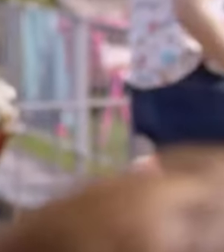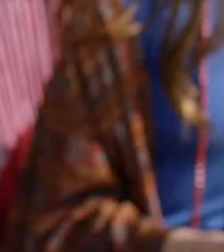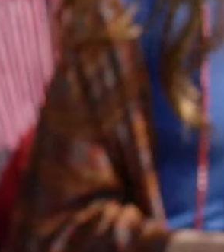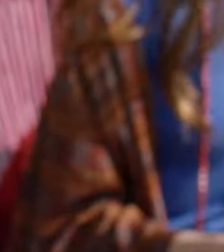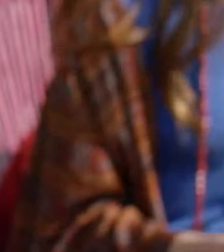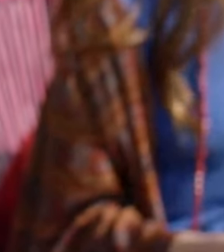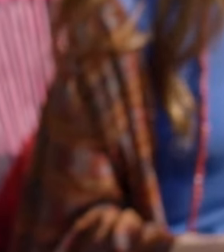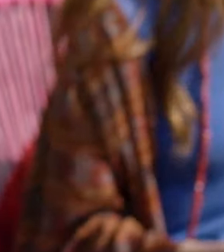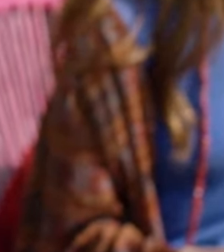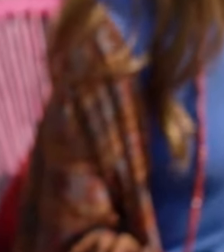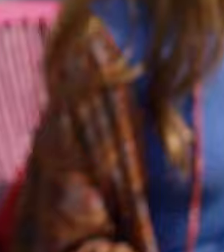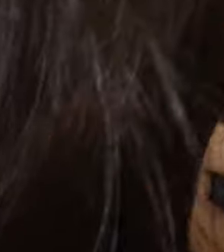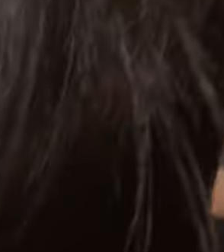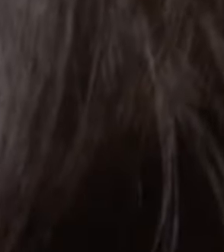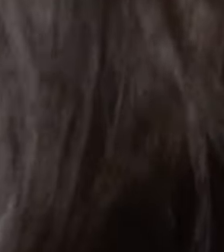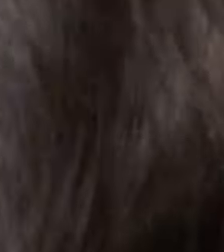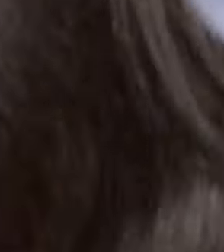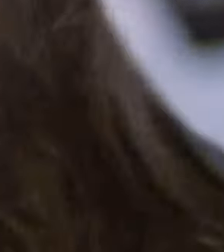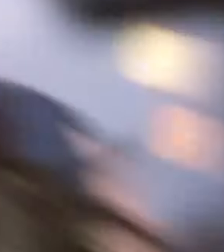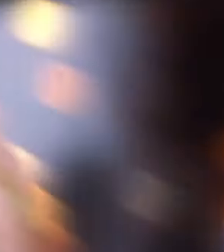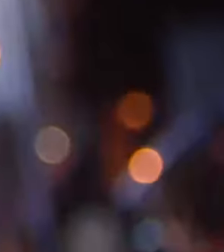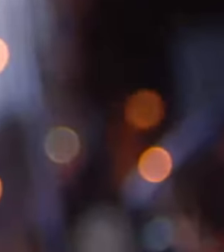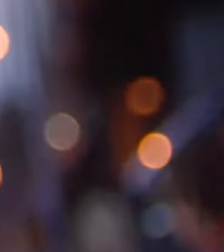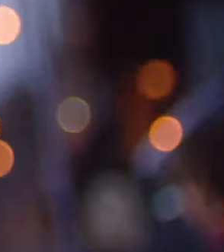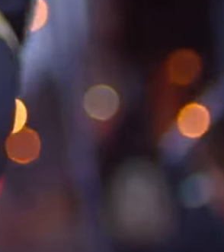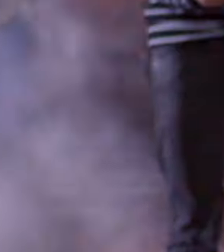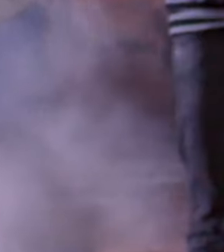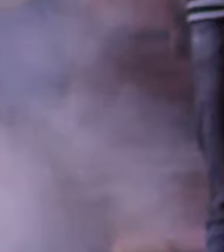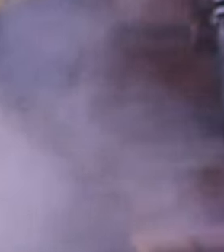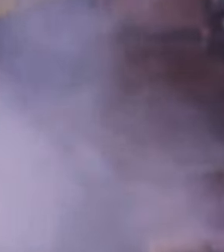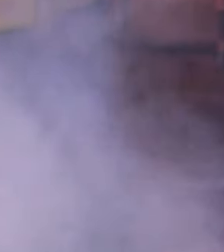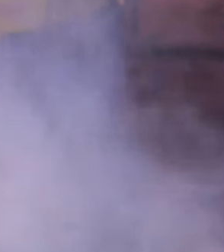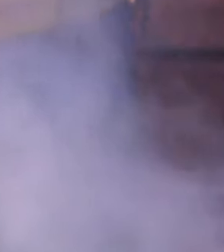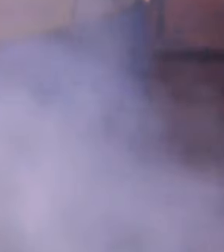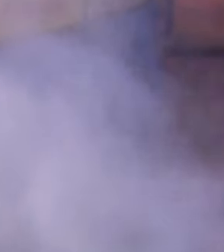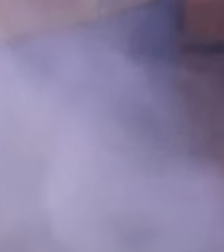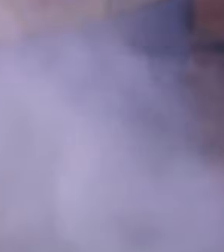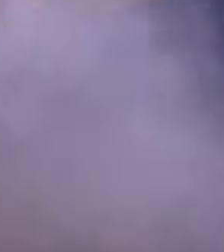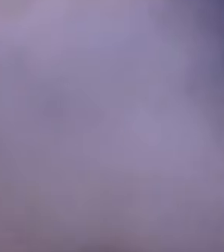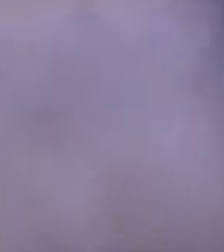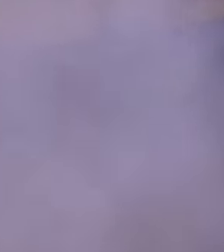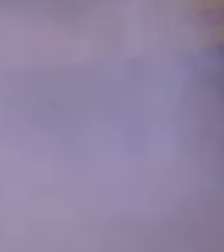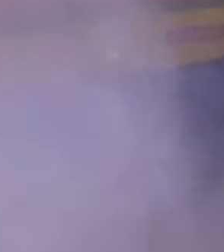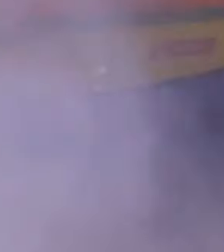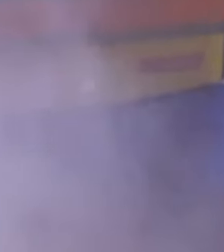Todos los días nos enfrentamos al sol, a la transpiración